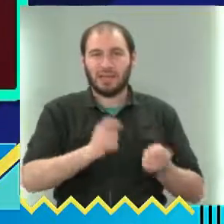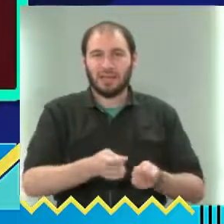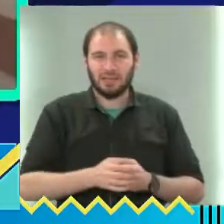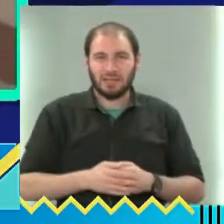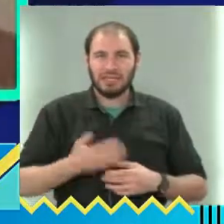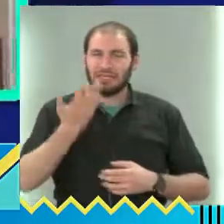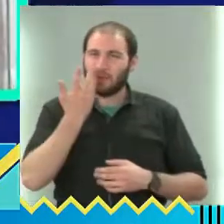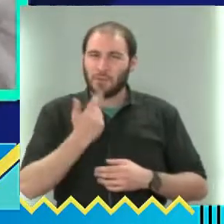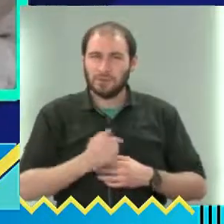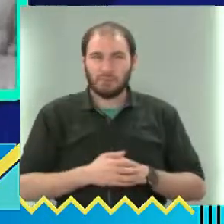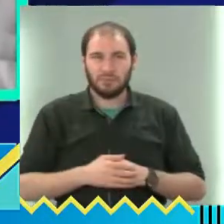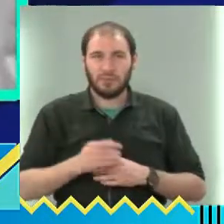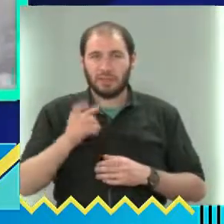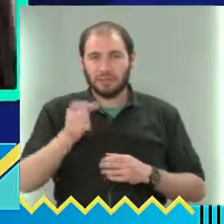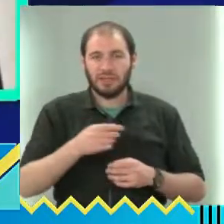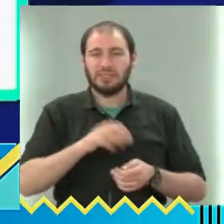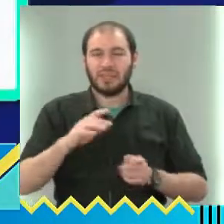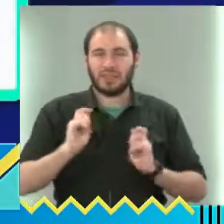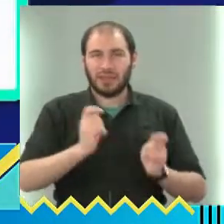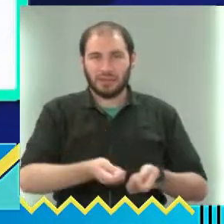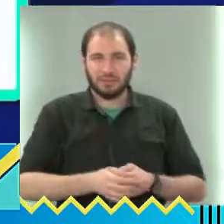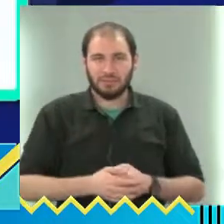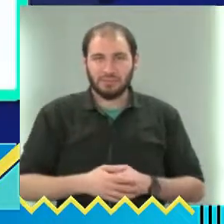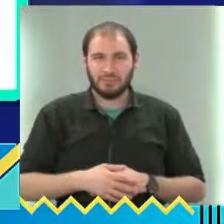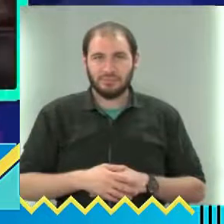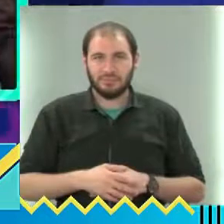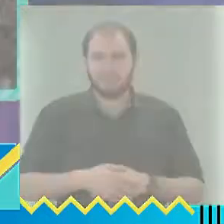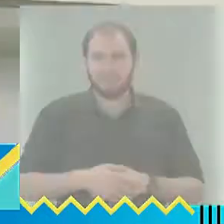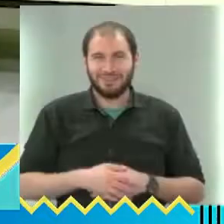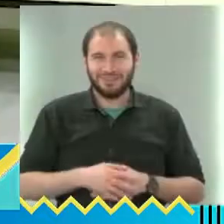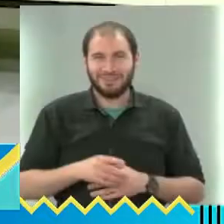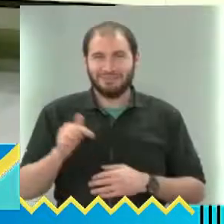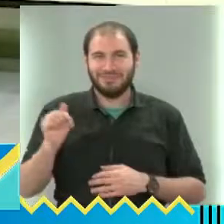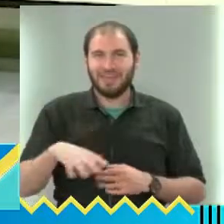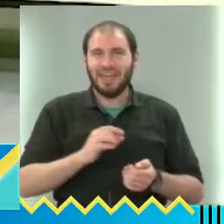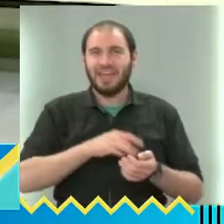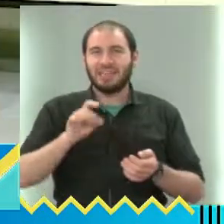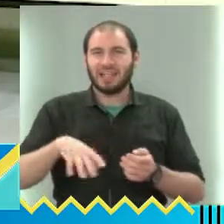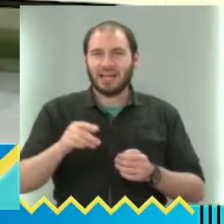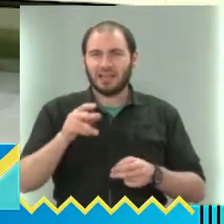la satisfacción que sale el donante de sangre. Bien. ¿Y cuáles son los tipos de sangre más buscados? ¿Cuáles son los que